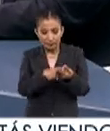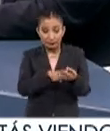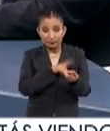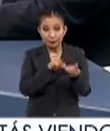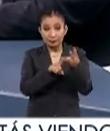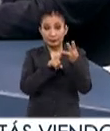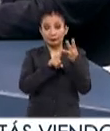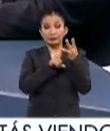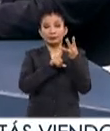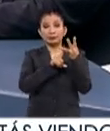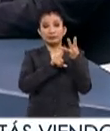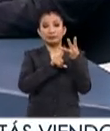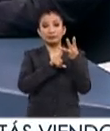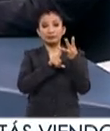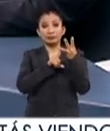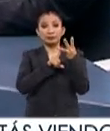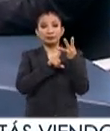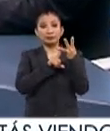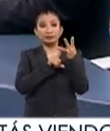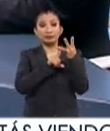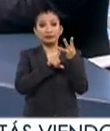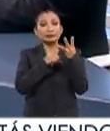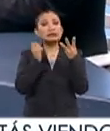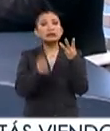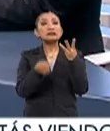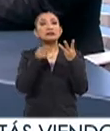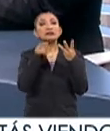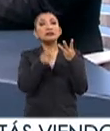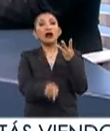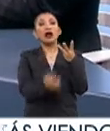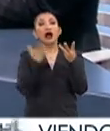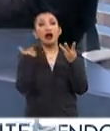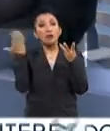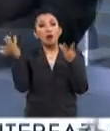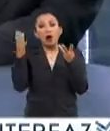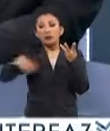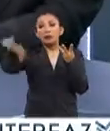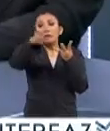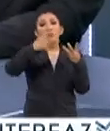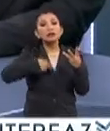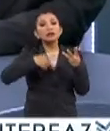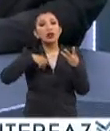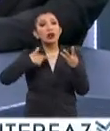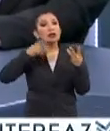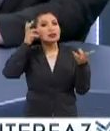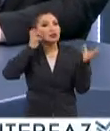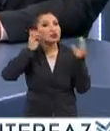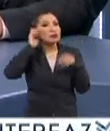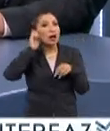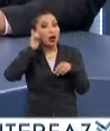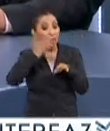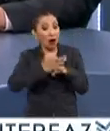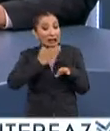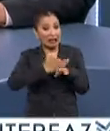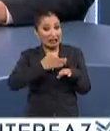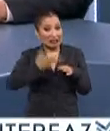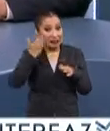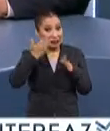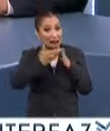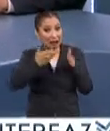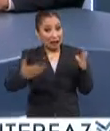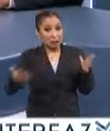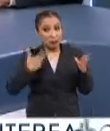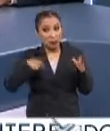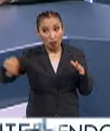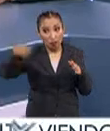la tercera, que son las audiencias. En los tiempos presentes las audiencias